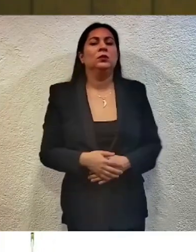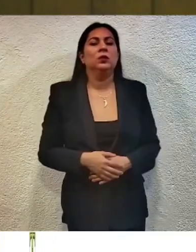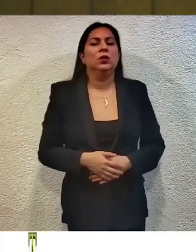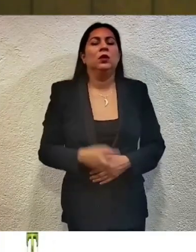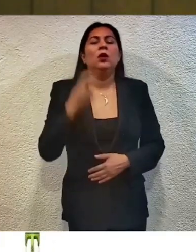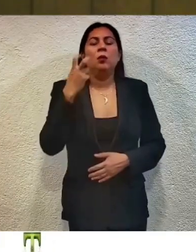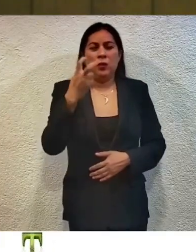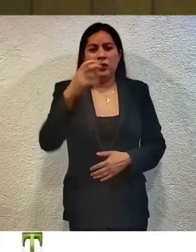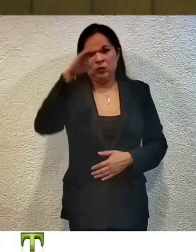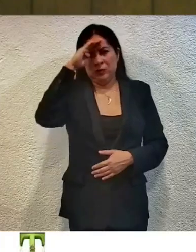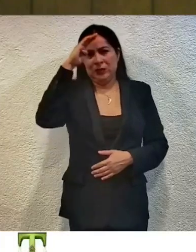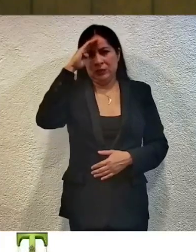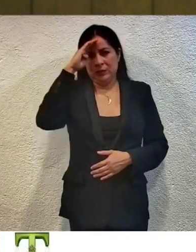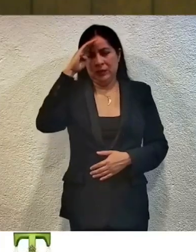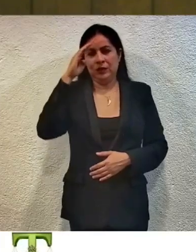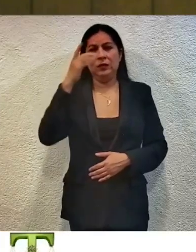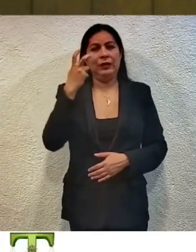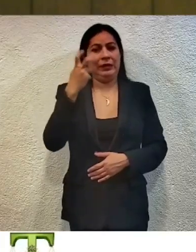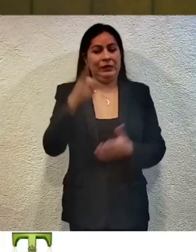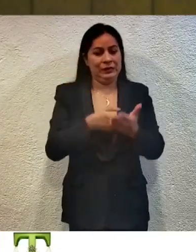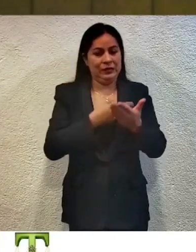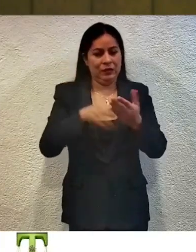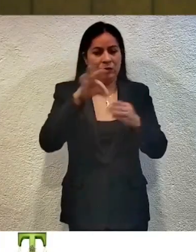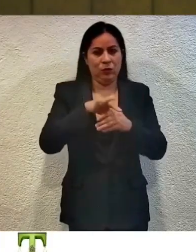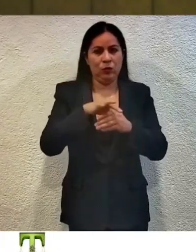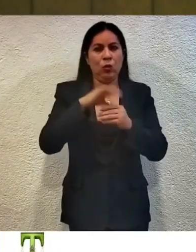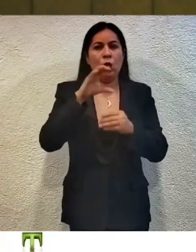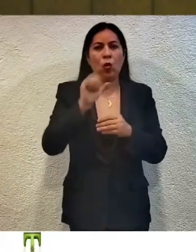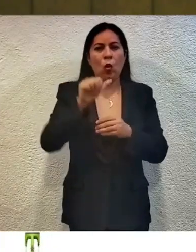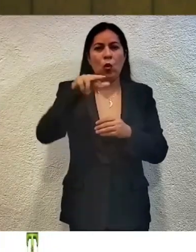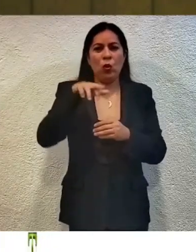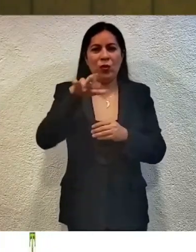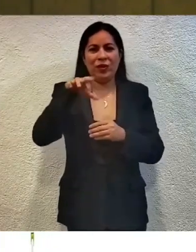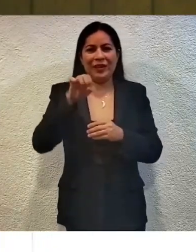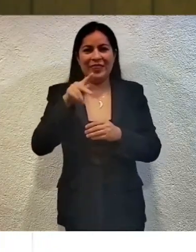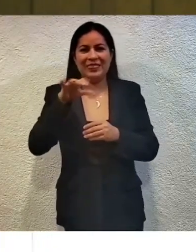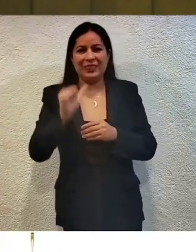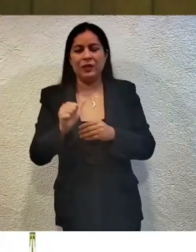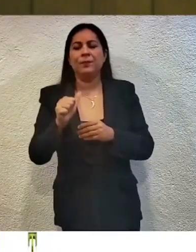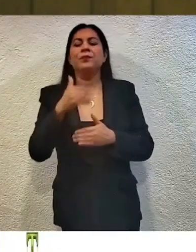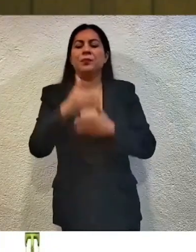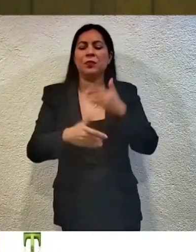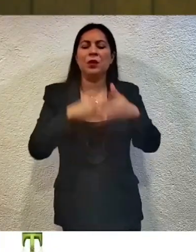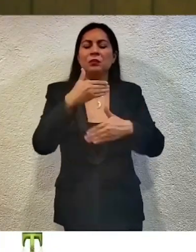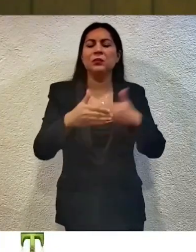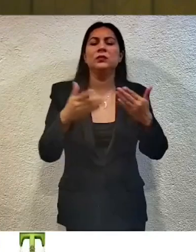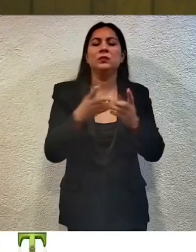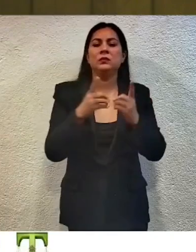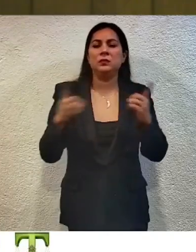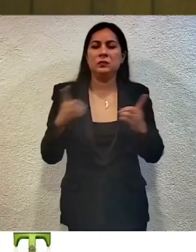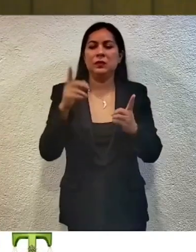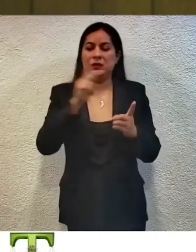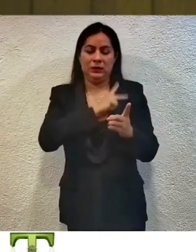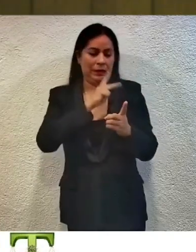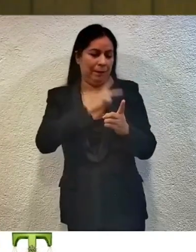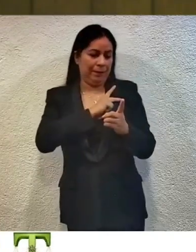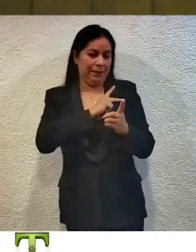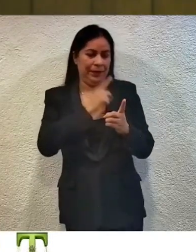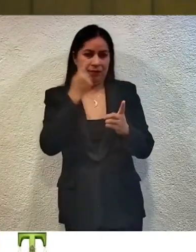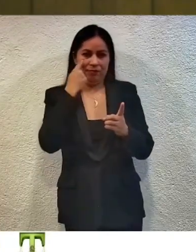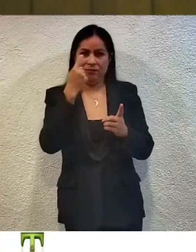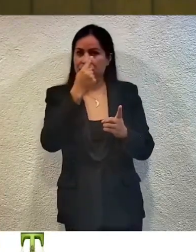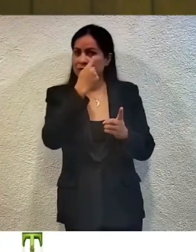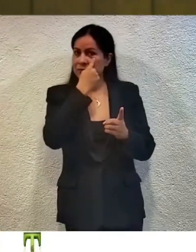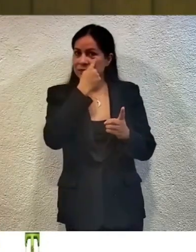esas consideraciones, en este voto concurrente, desarrollo un procedimiento que desde mi